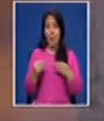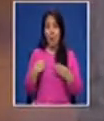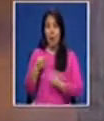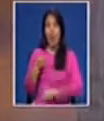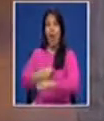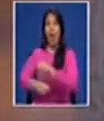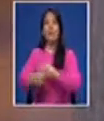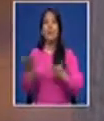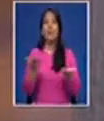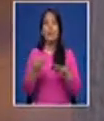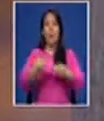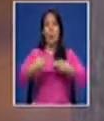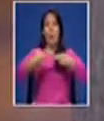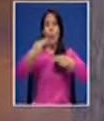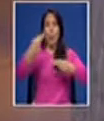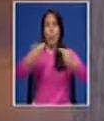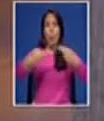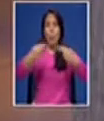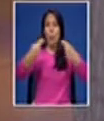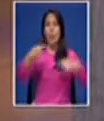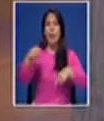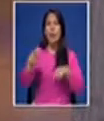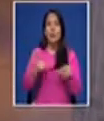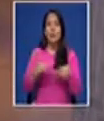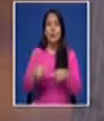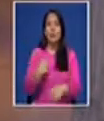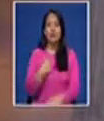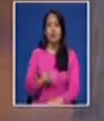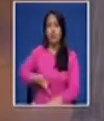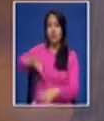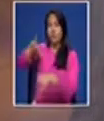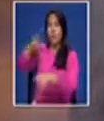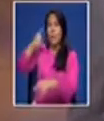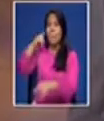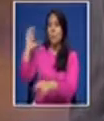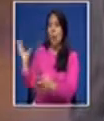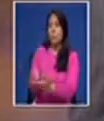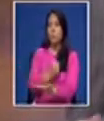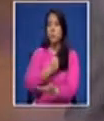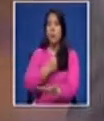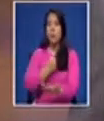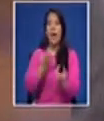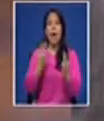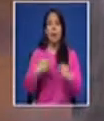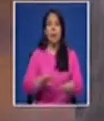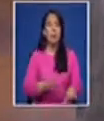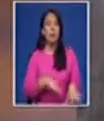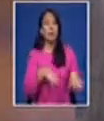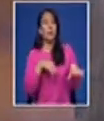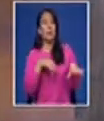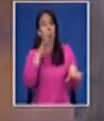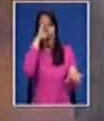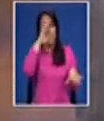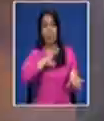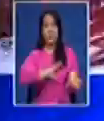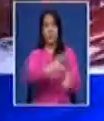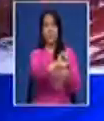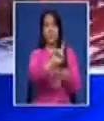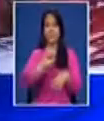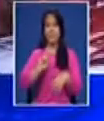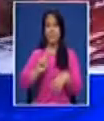Cámaras de vigilancia captaron a los sujetos amenazando con sus armas a las víctimas y también la reacción del uniformado.